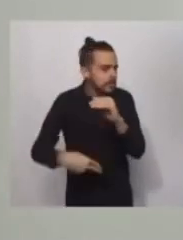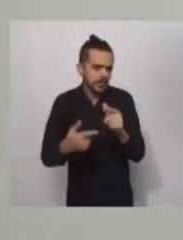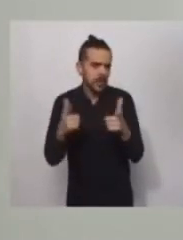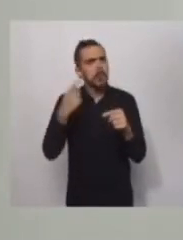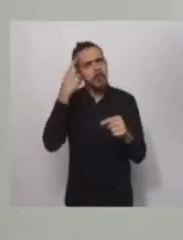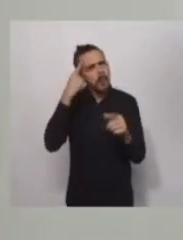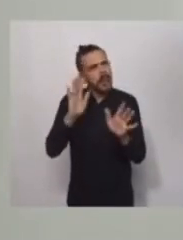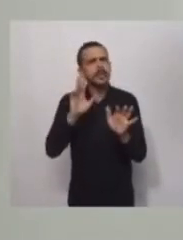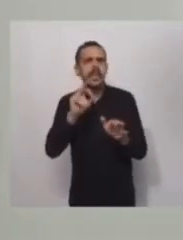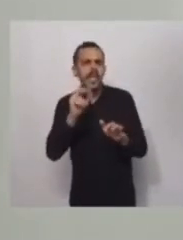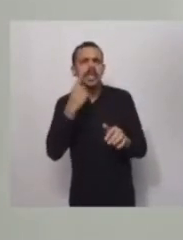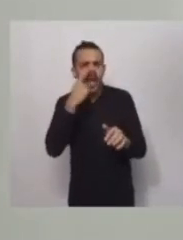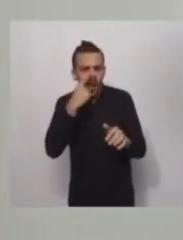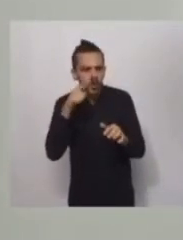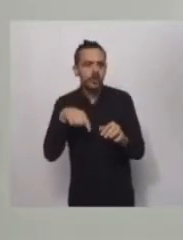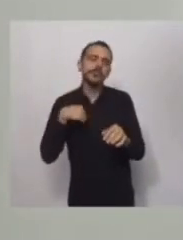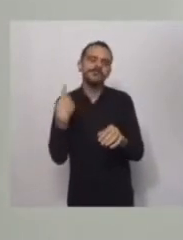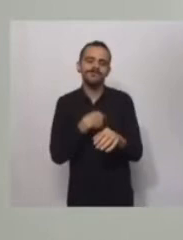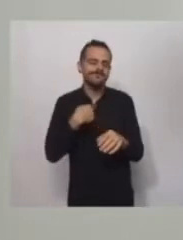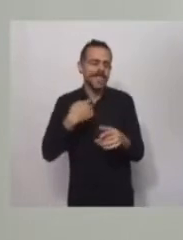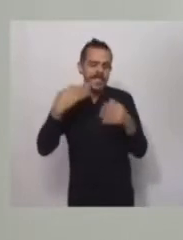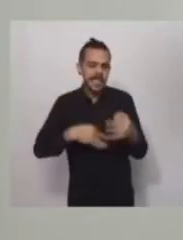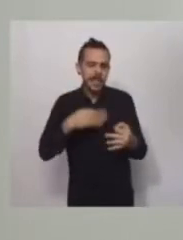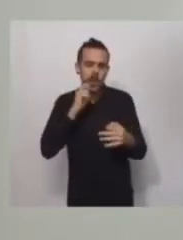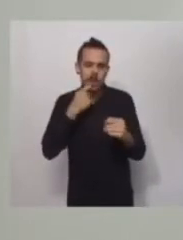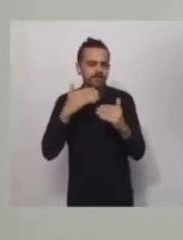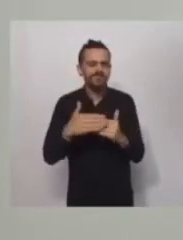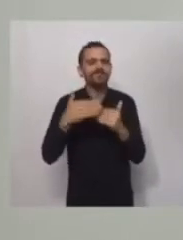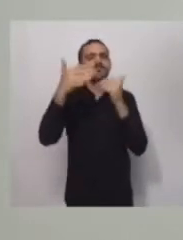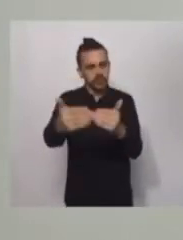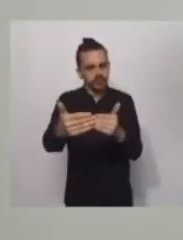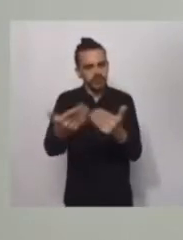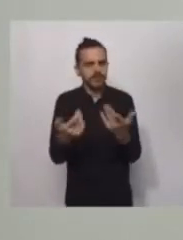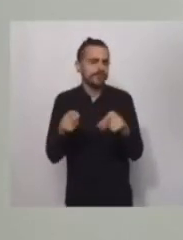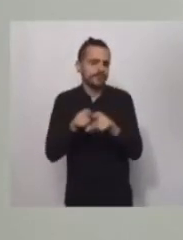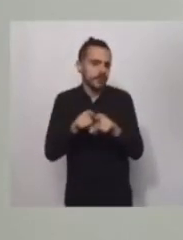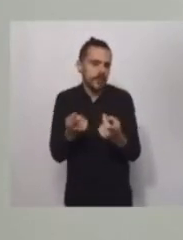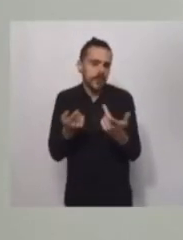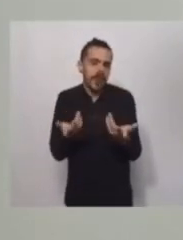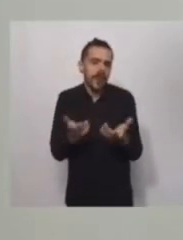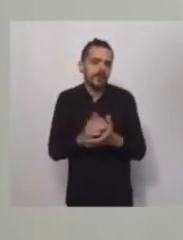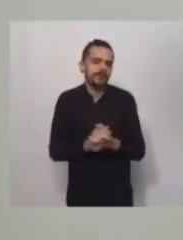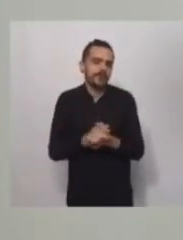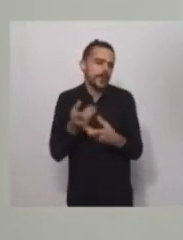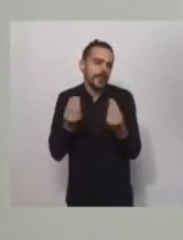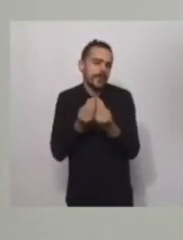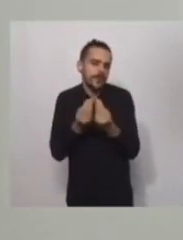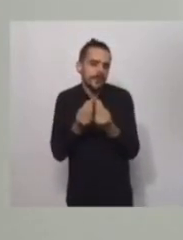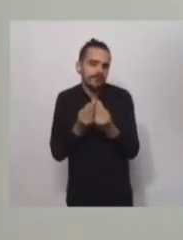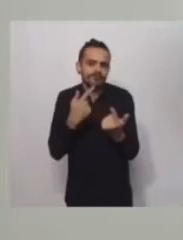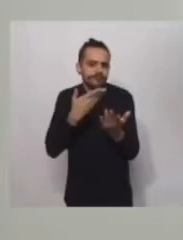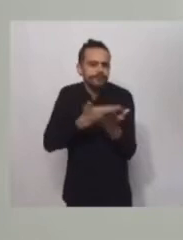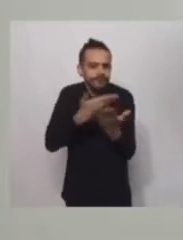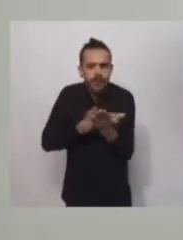cerró y bueno, no se puede abrir, digamos, una cuestión propia Claro. del sistema. El que no tenemos registrado, sí lo tenemos. Lo tenemos con sus